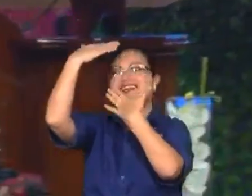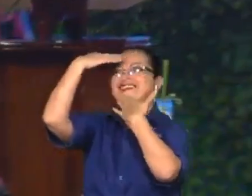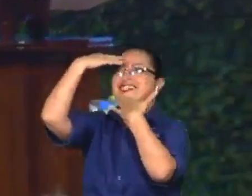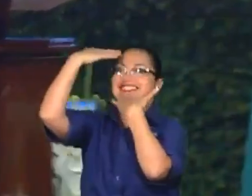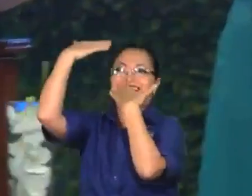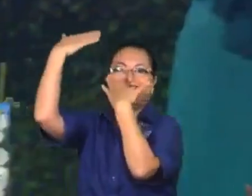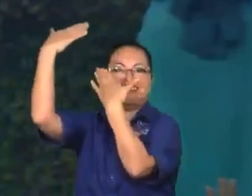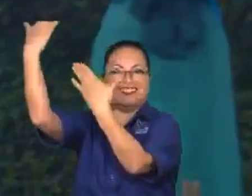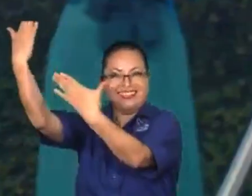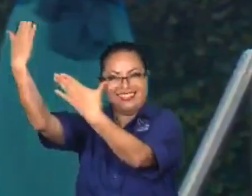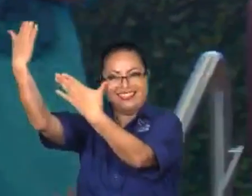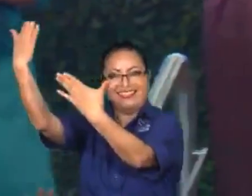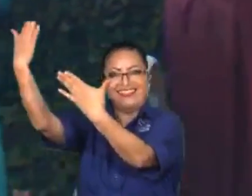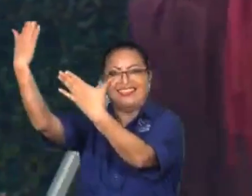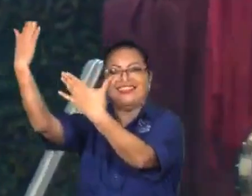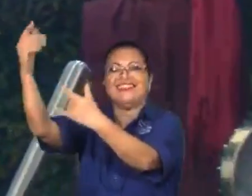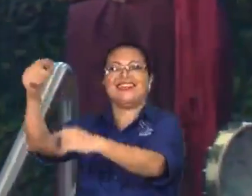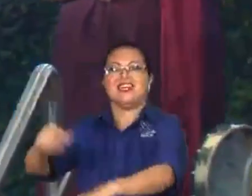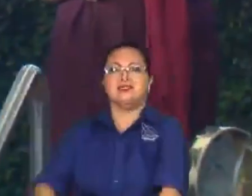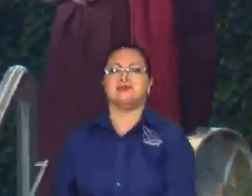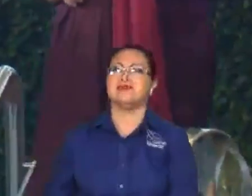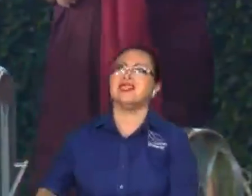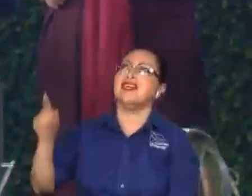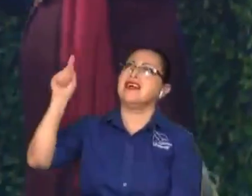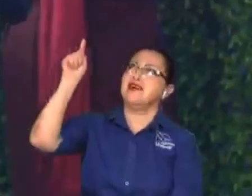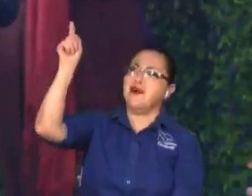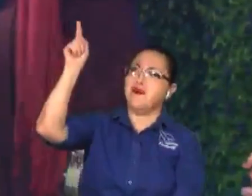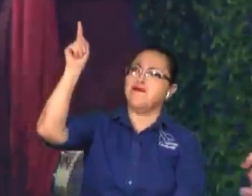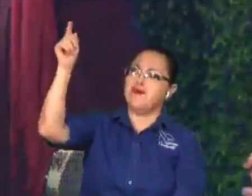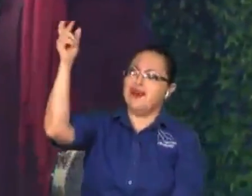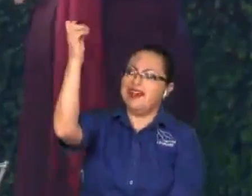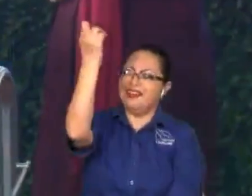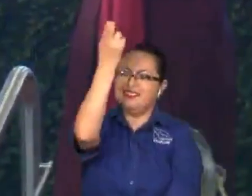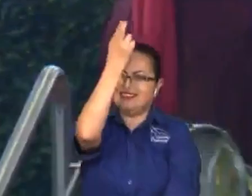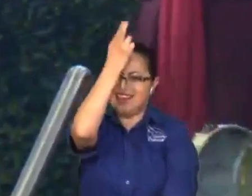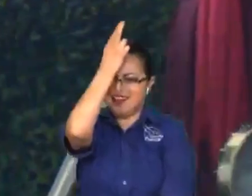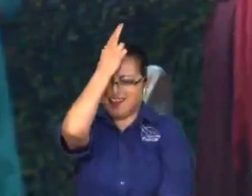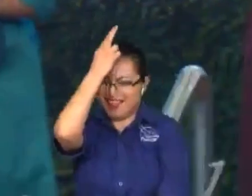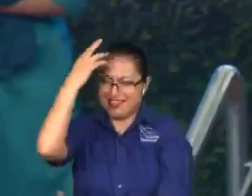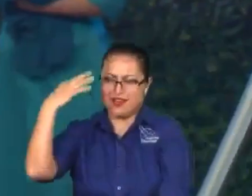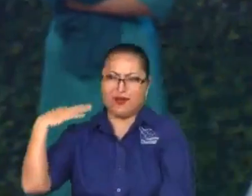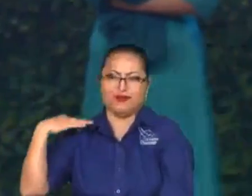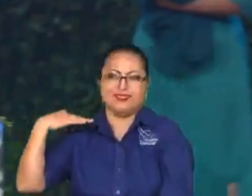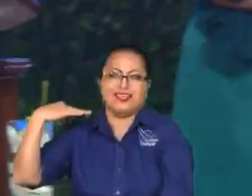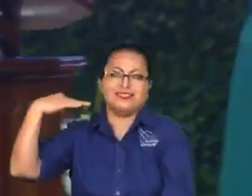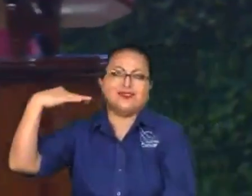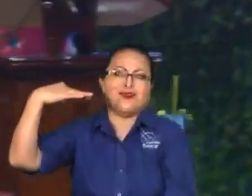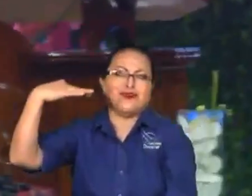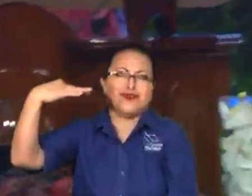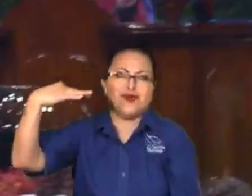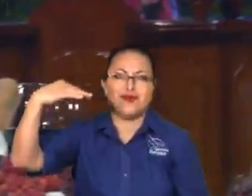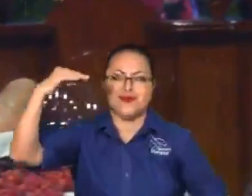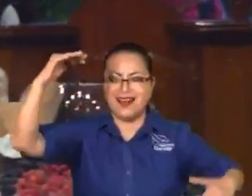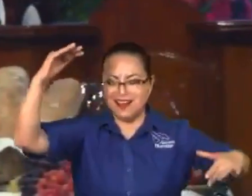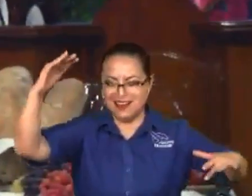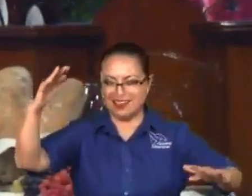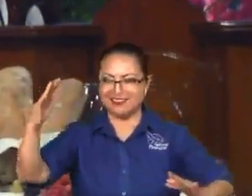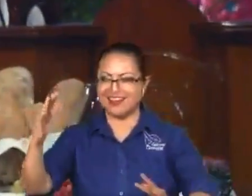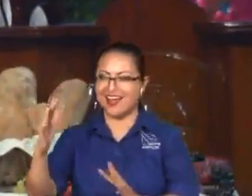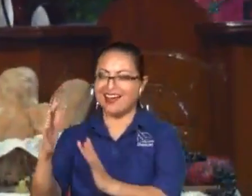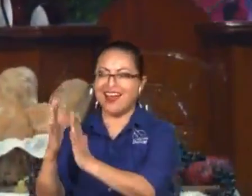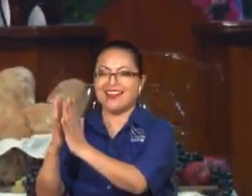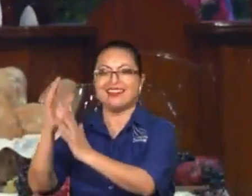Agradecimiento hay más allá de nuestra voz. Pues el Rey nos escogió